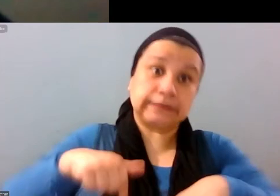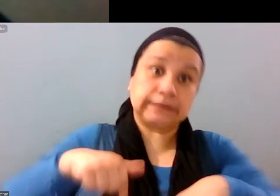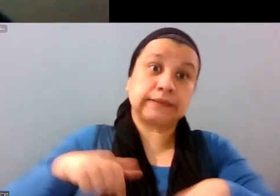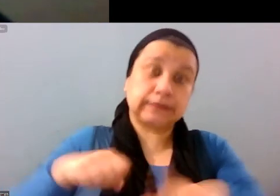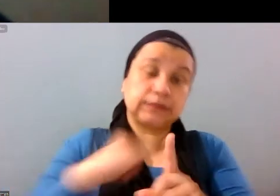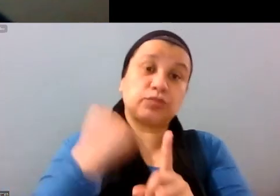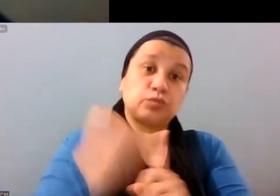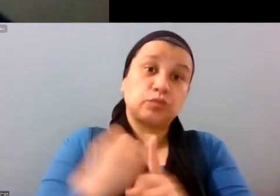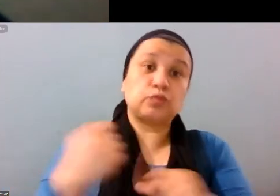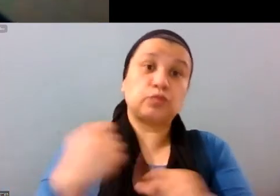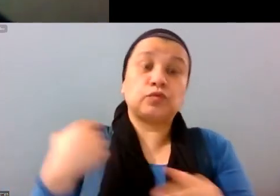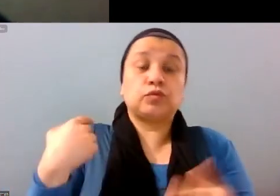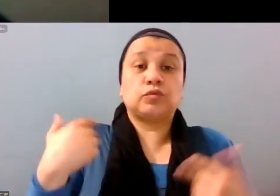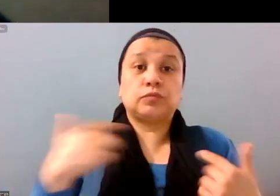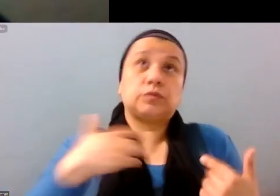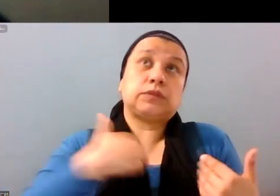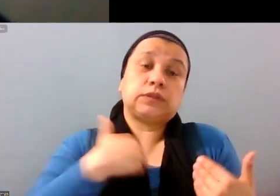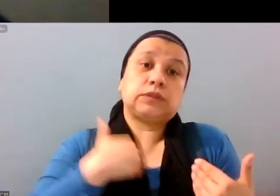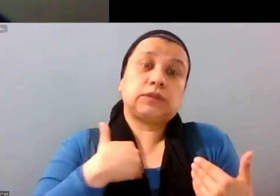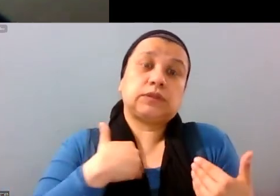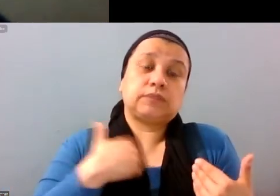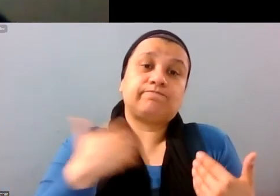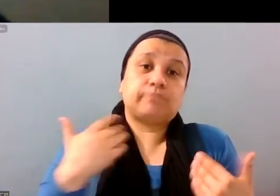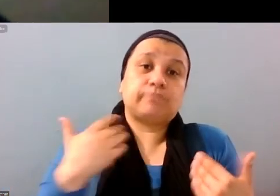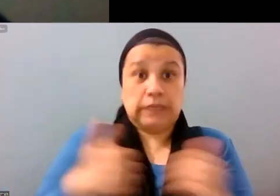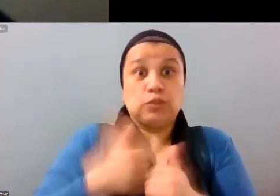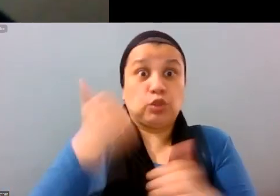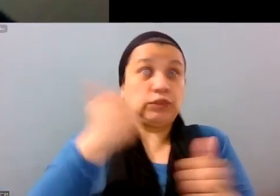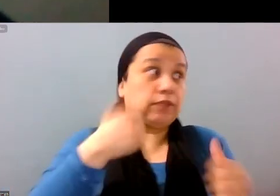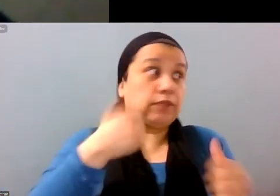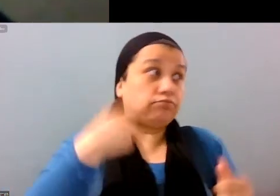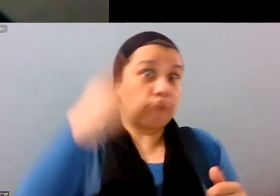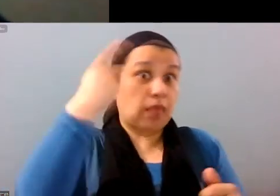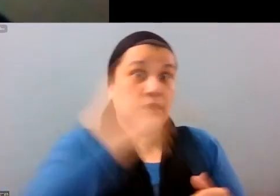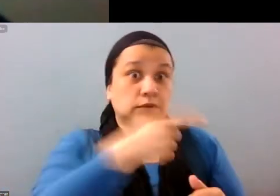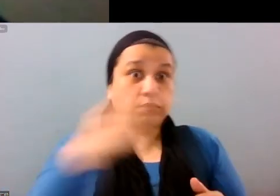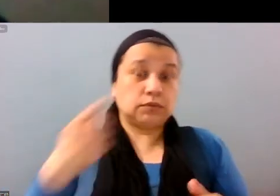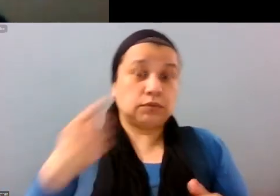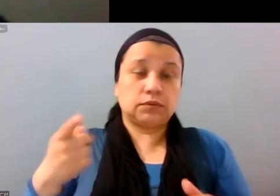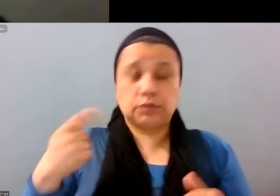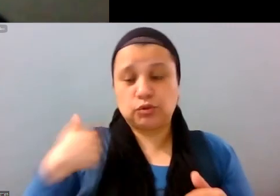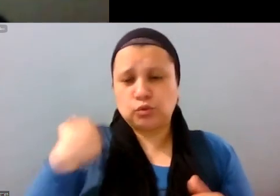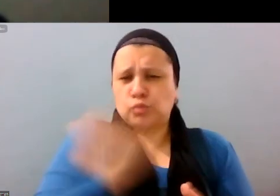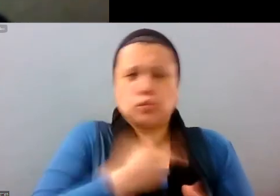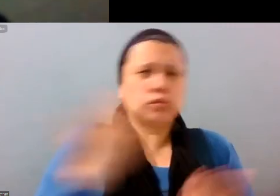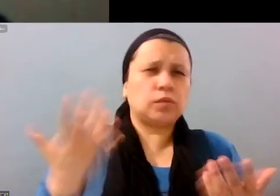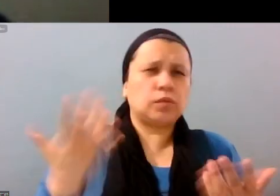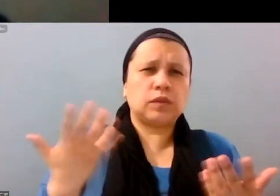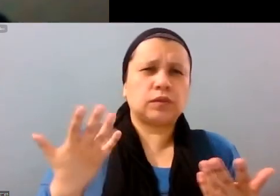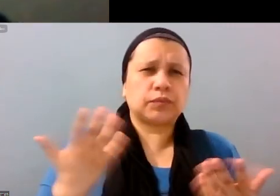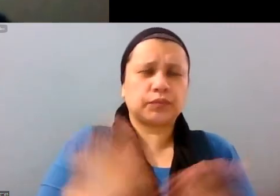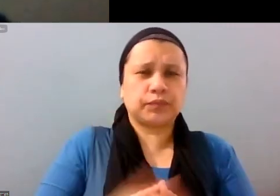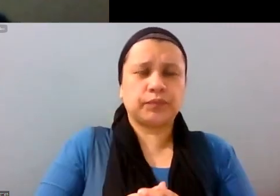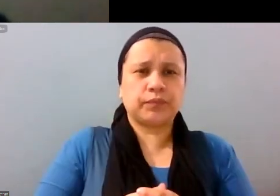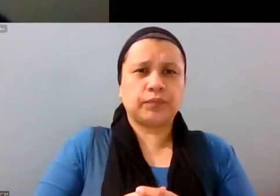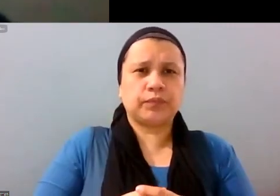nos tiene pues siento que a la mayoría de padres en busca de de